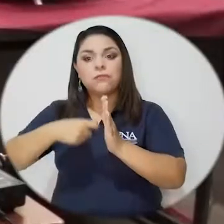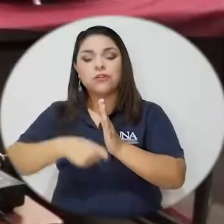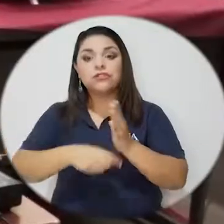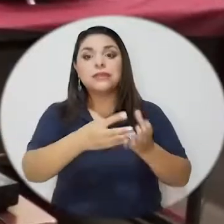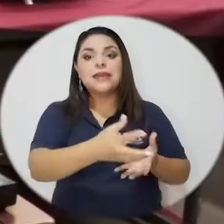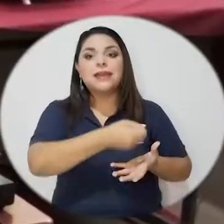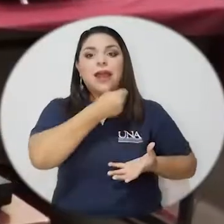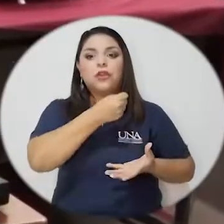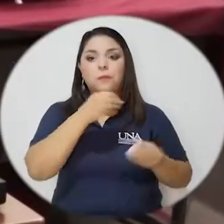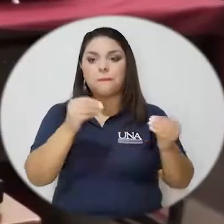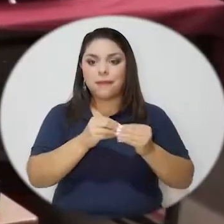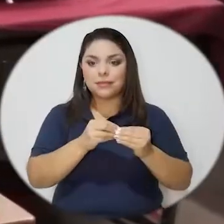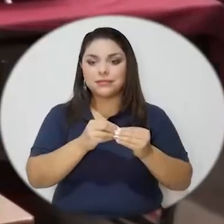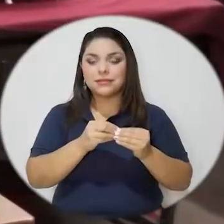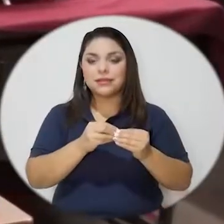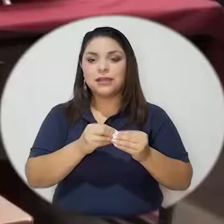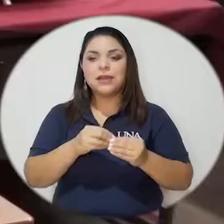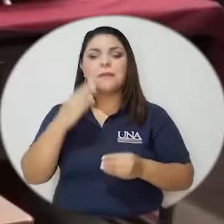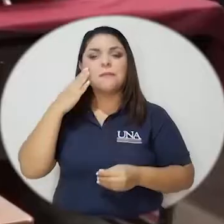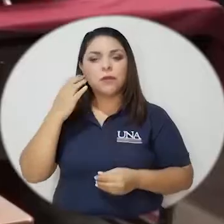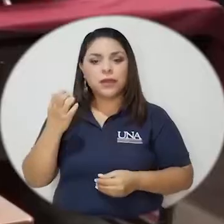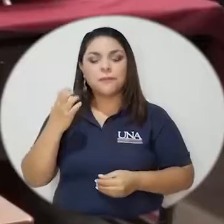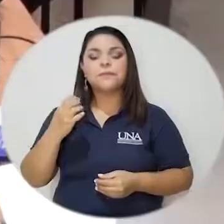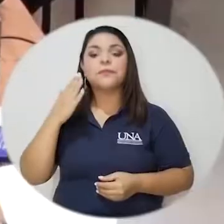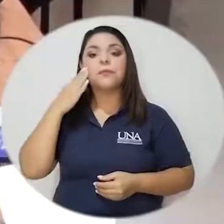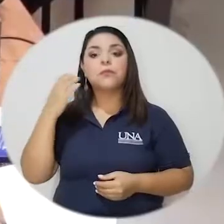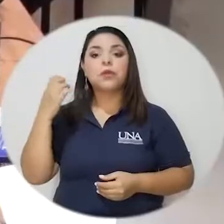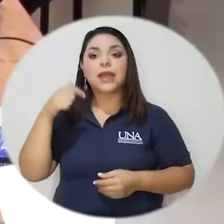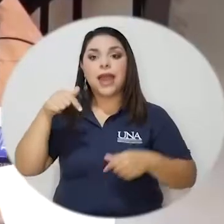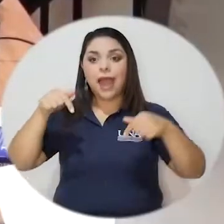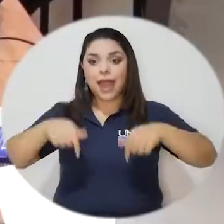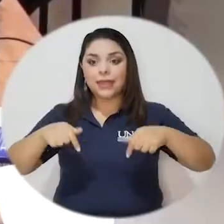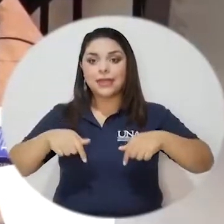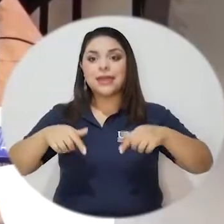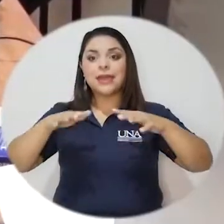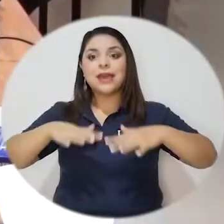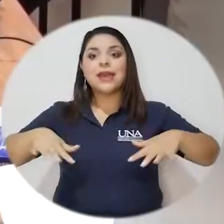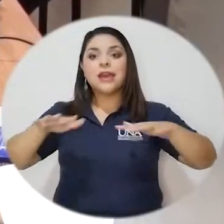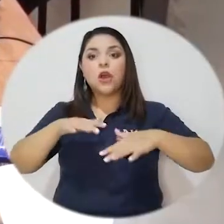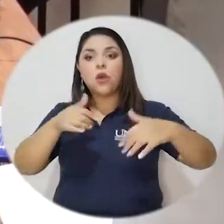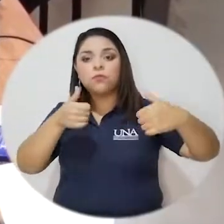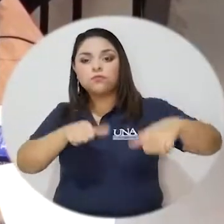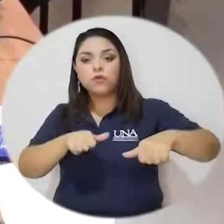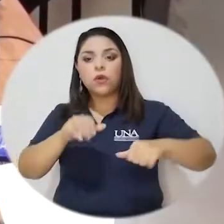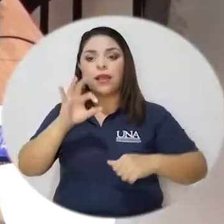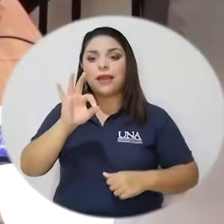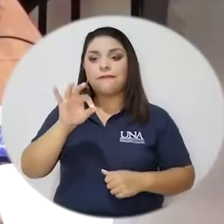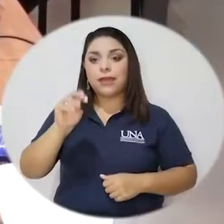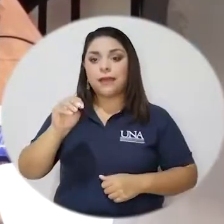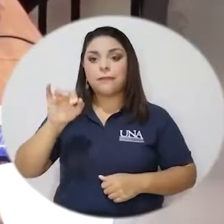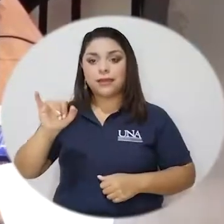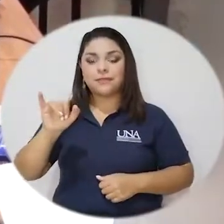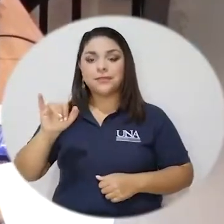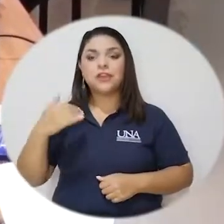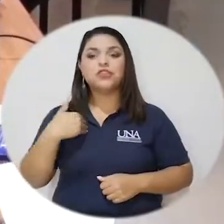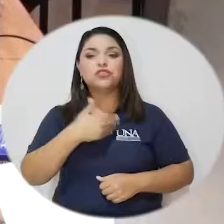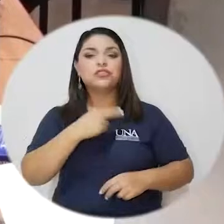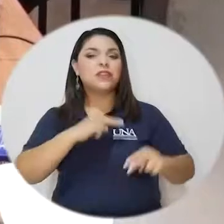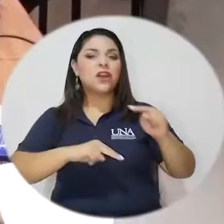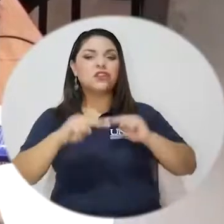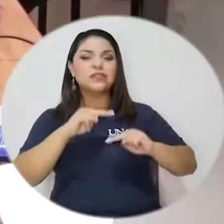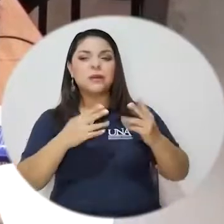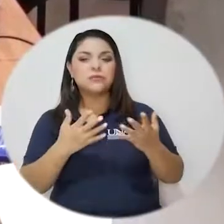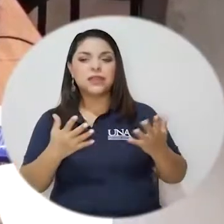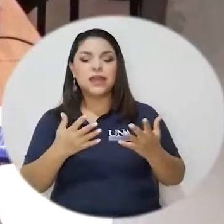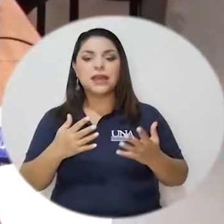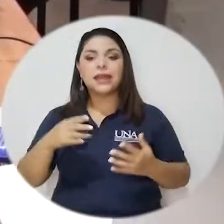ingresos? Porque es la que genera empleo. Porque en el contexto que estamos en una negociación con el Fondo Monetario Internacional, ¿qué es lo que negociamos? Que la